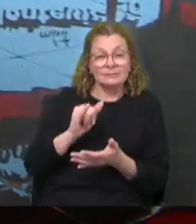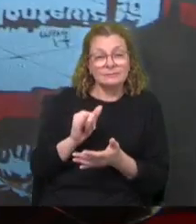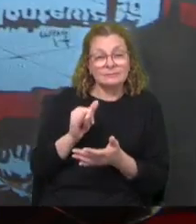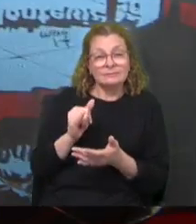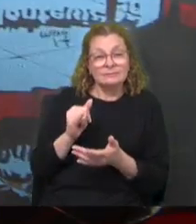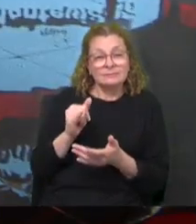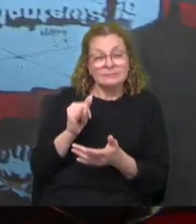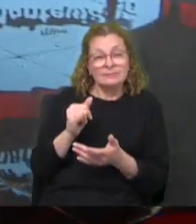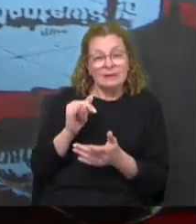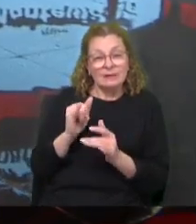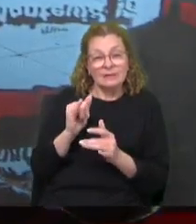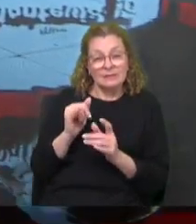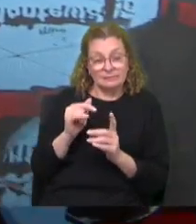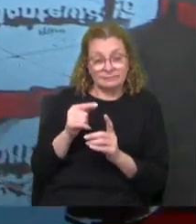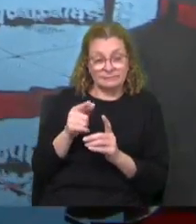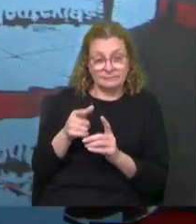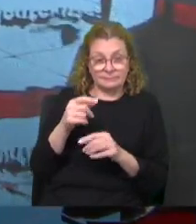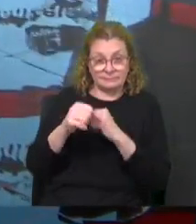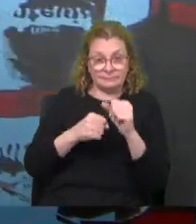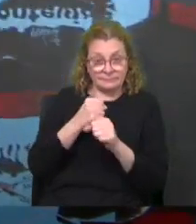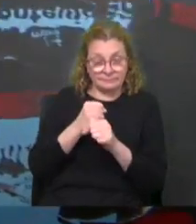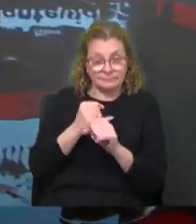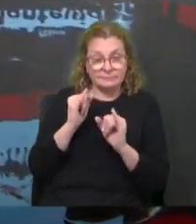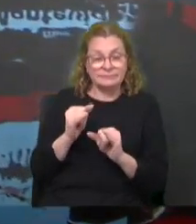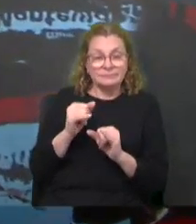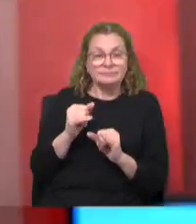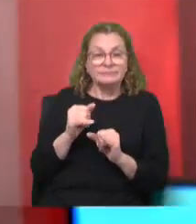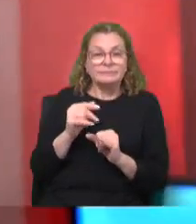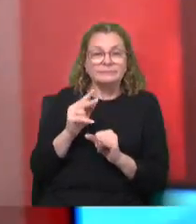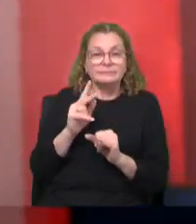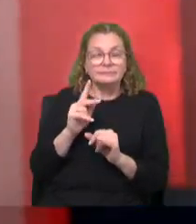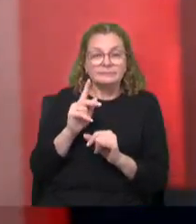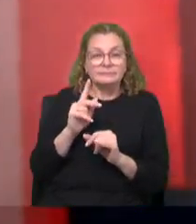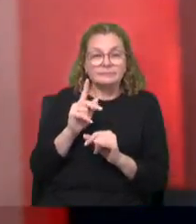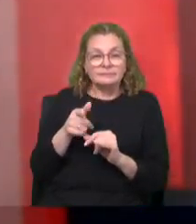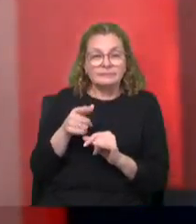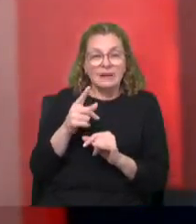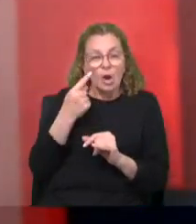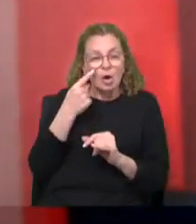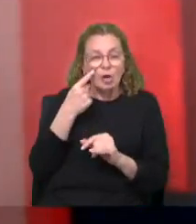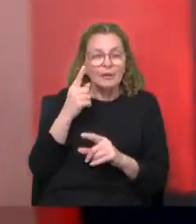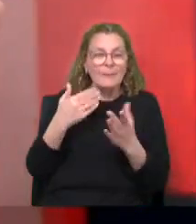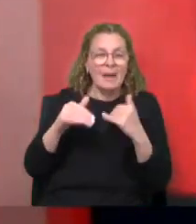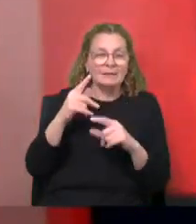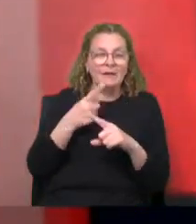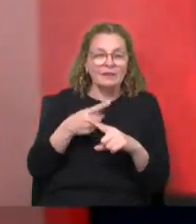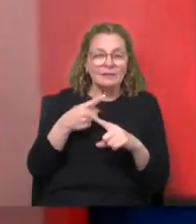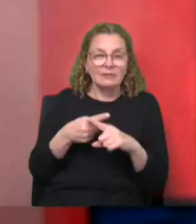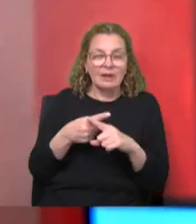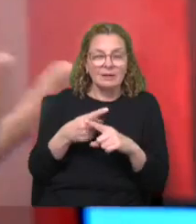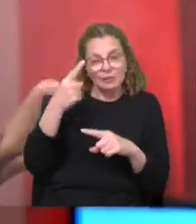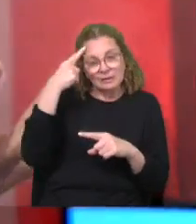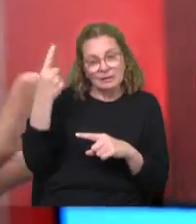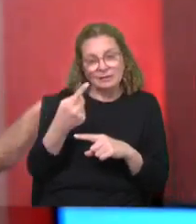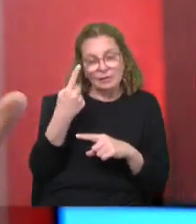Sí, te pasa, sí, que bueno, con los años ha empezado a sonar un poco más el festival. En el panorama internacional